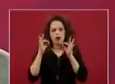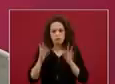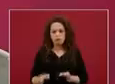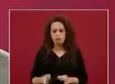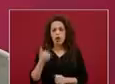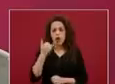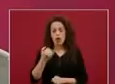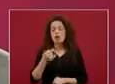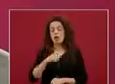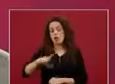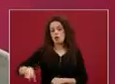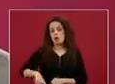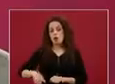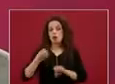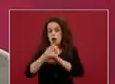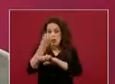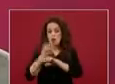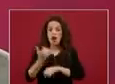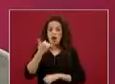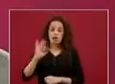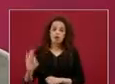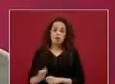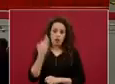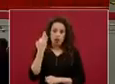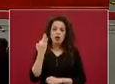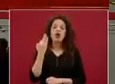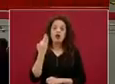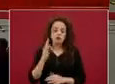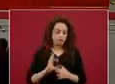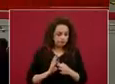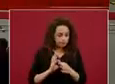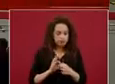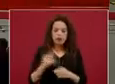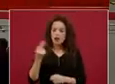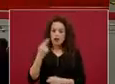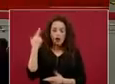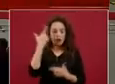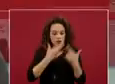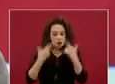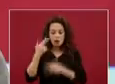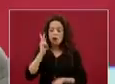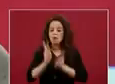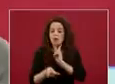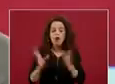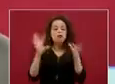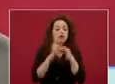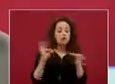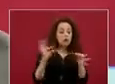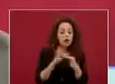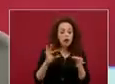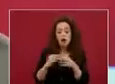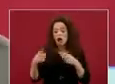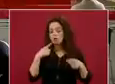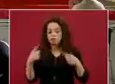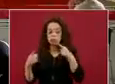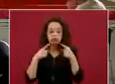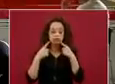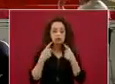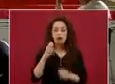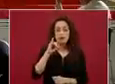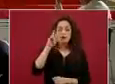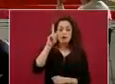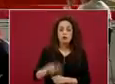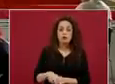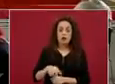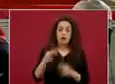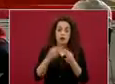gobiernos estatales. Entonces, todo esto se puede ir evaluando. Hemos también destacado el papel tan importante del